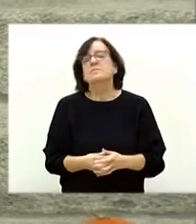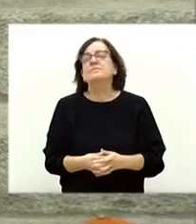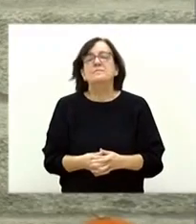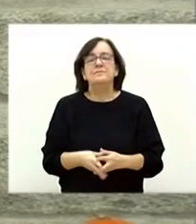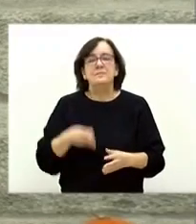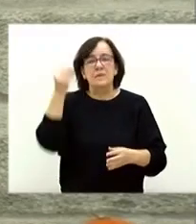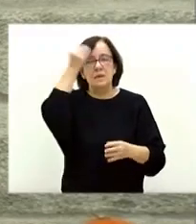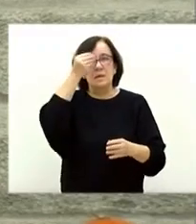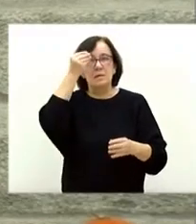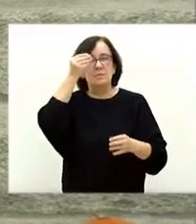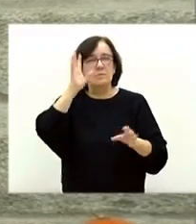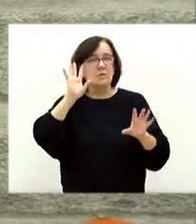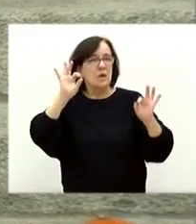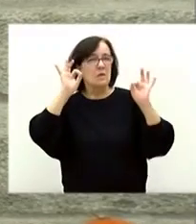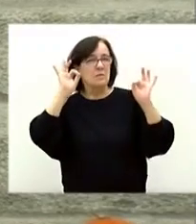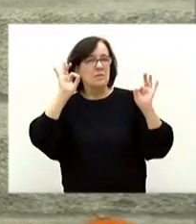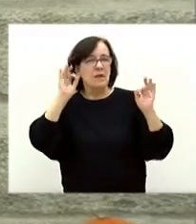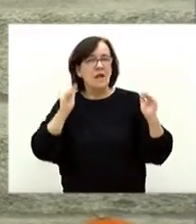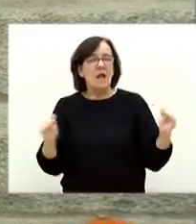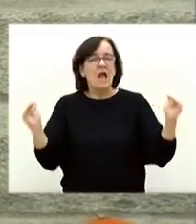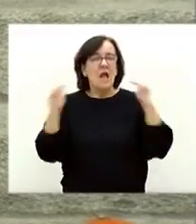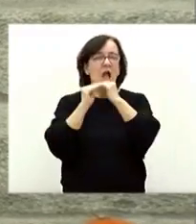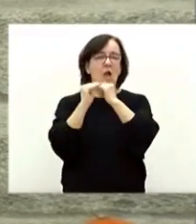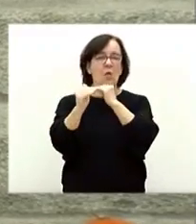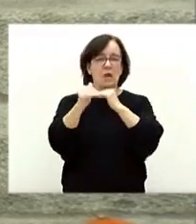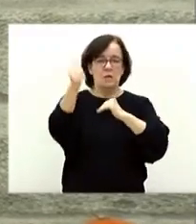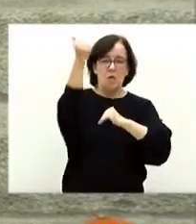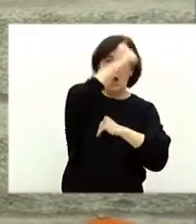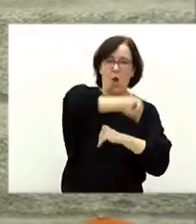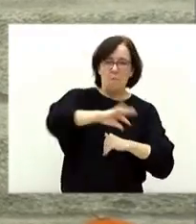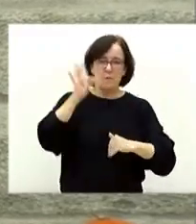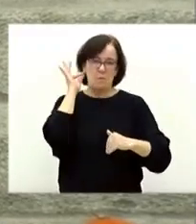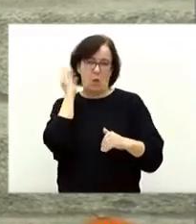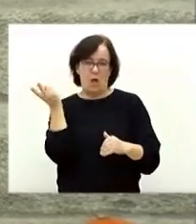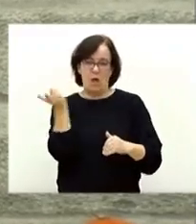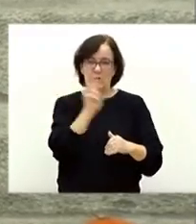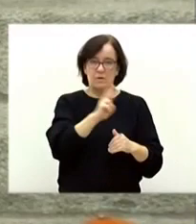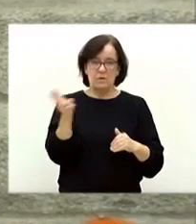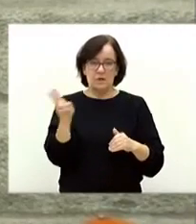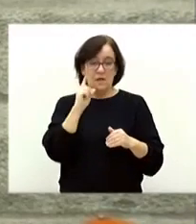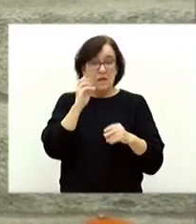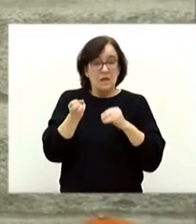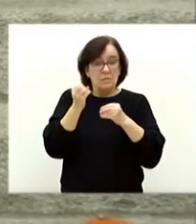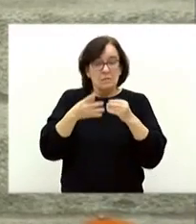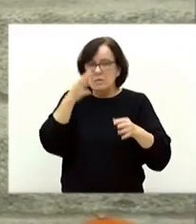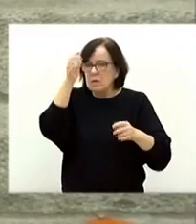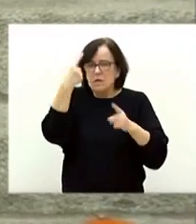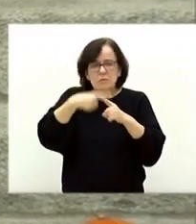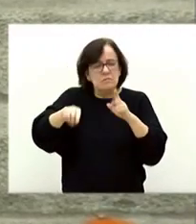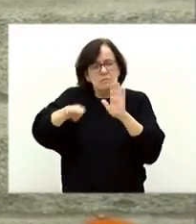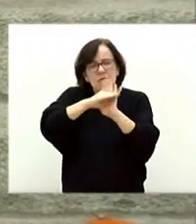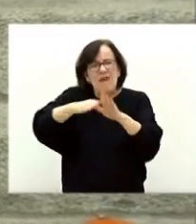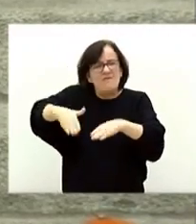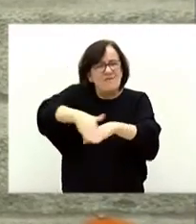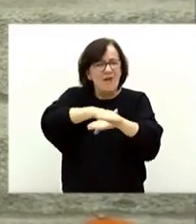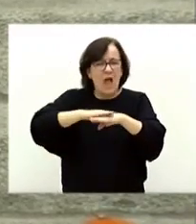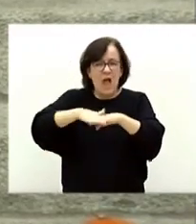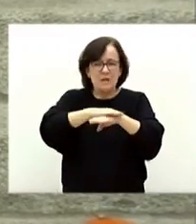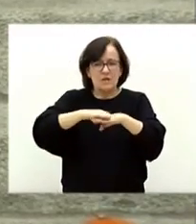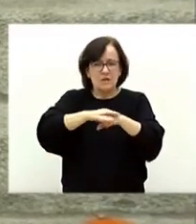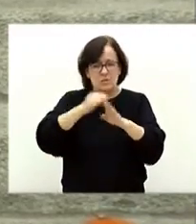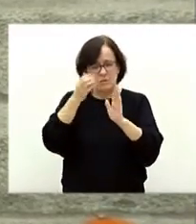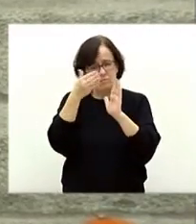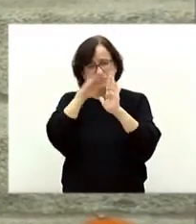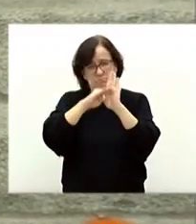Pienso especialmente en la igualdad entre hombres y mujeres, que constituye un principio básico de nuestro